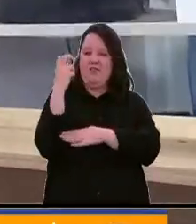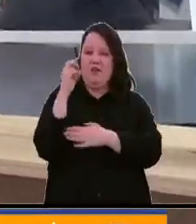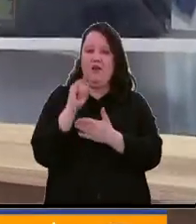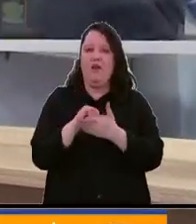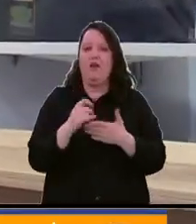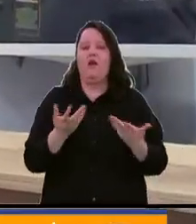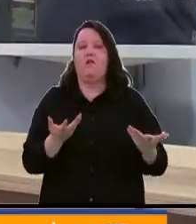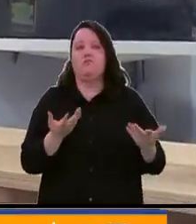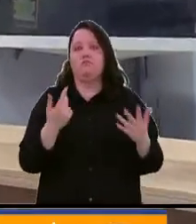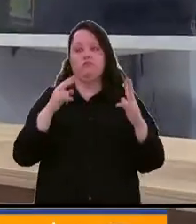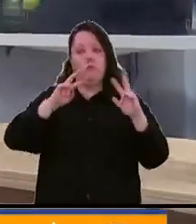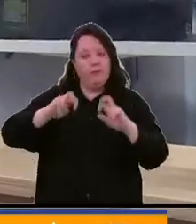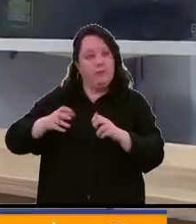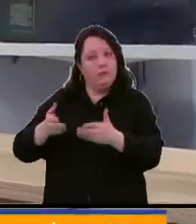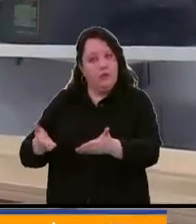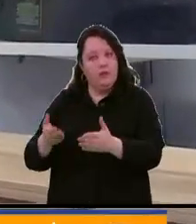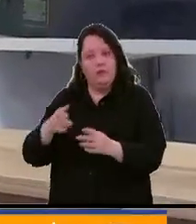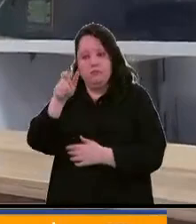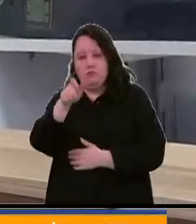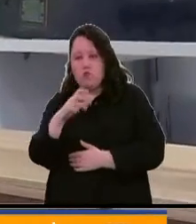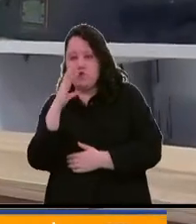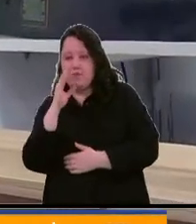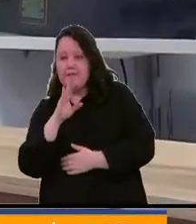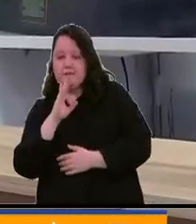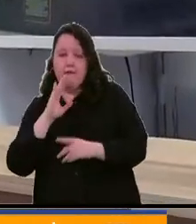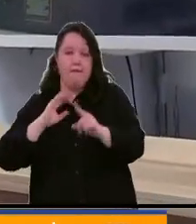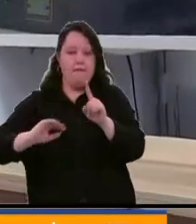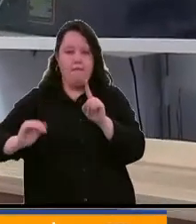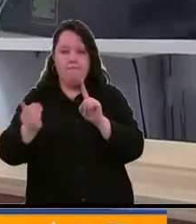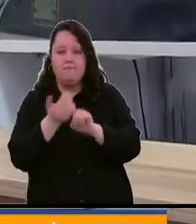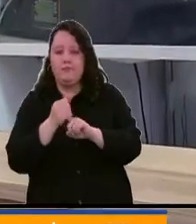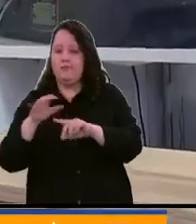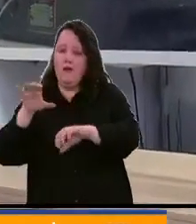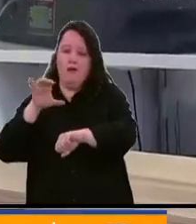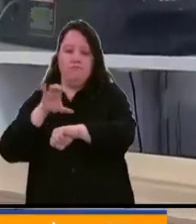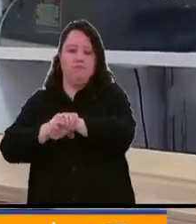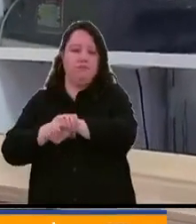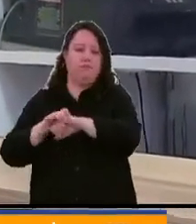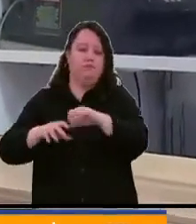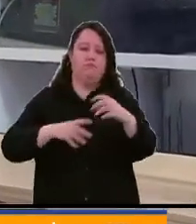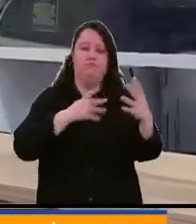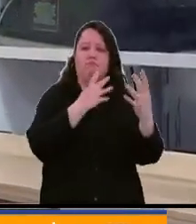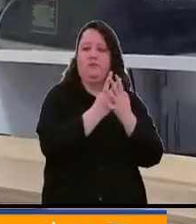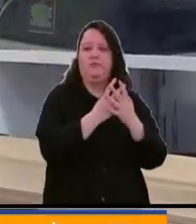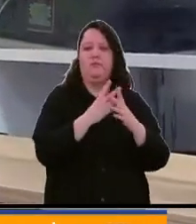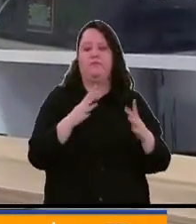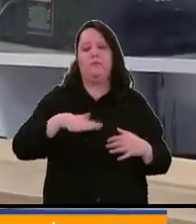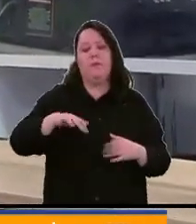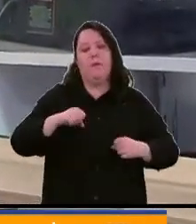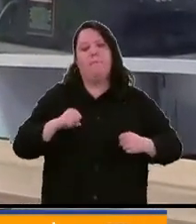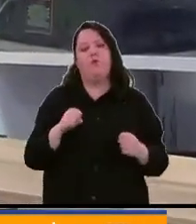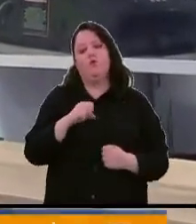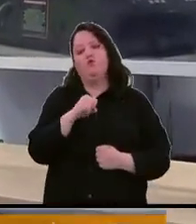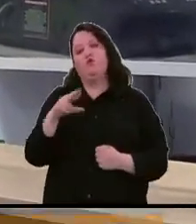favor investigar este caso, identificar a este responsable y llevarlo tras las rejas. Desde el suroccidente de Bogotá, Julián Ríos, Noticias Caracol.